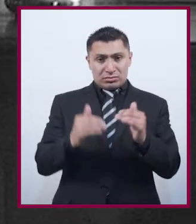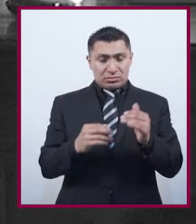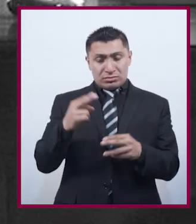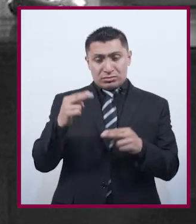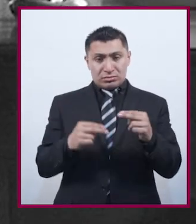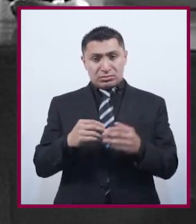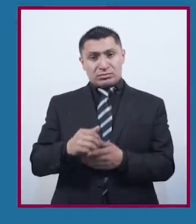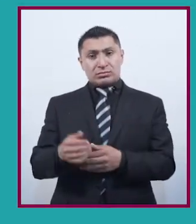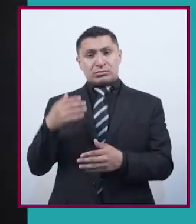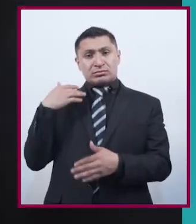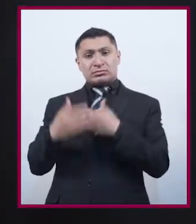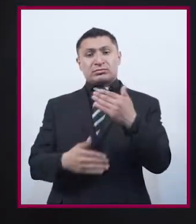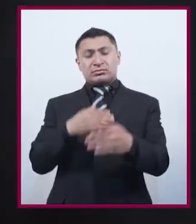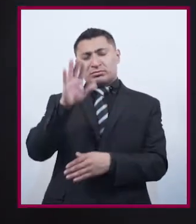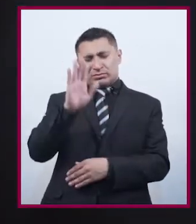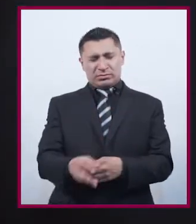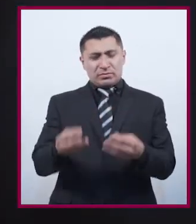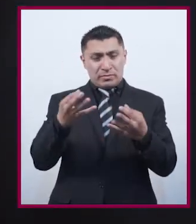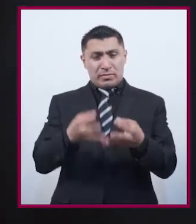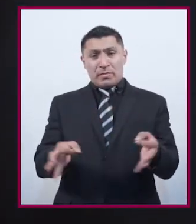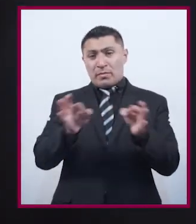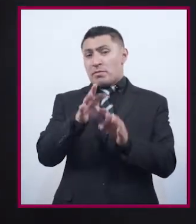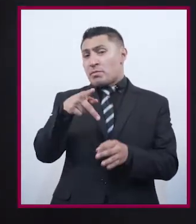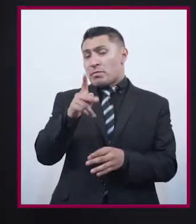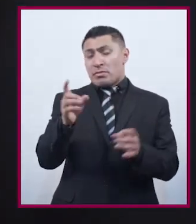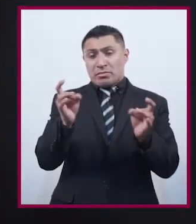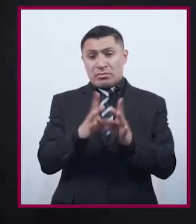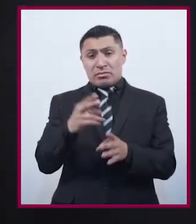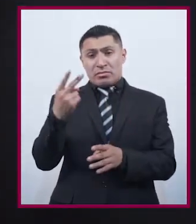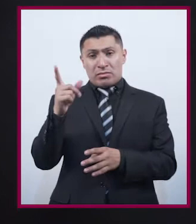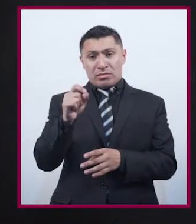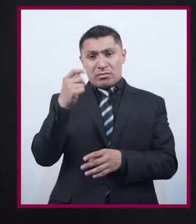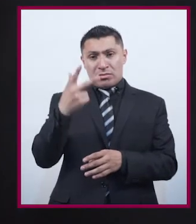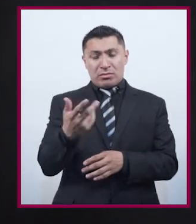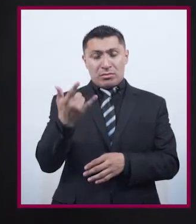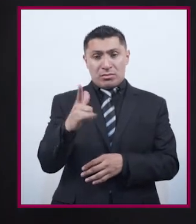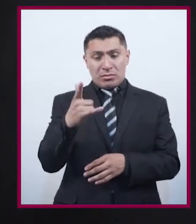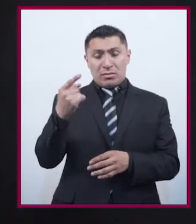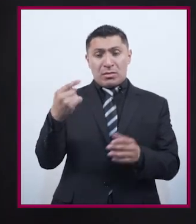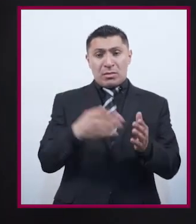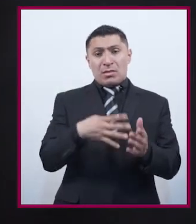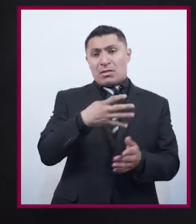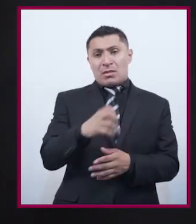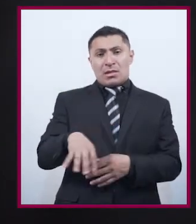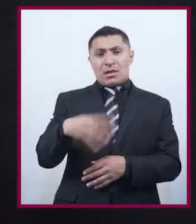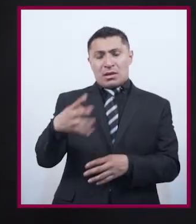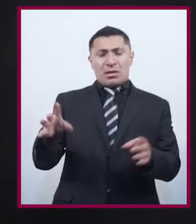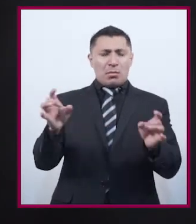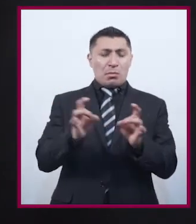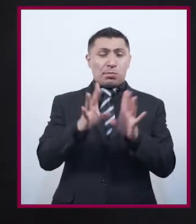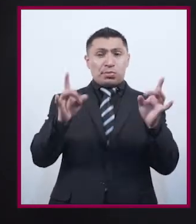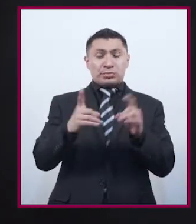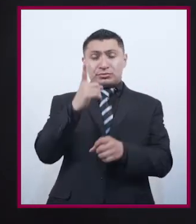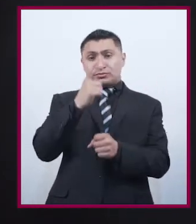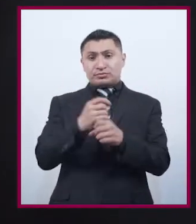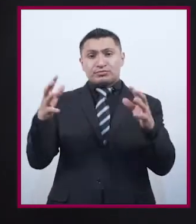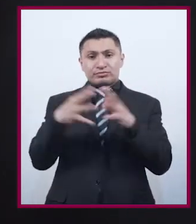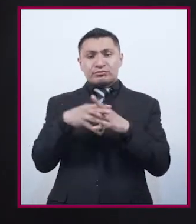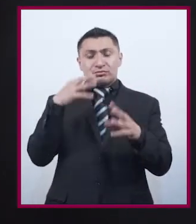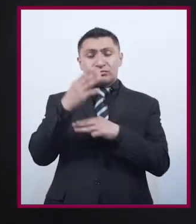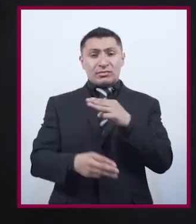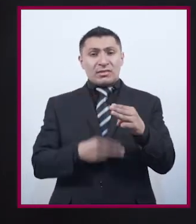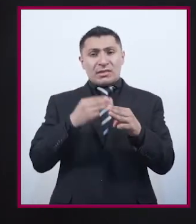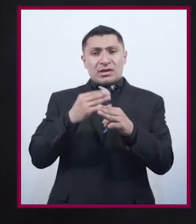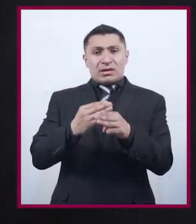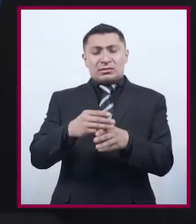clases. Los avances parecen inminentes, pero entonces, el 28 de julio de 1914, estalla la